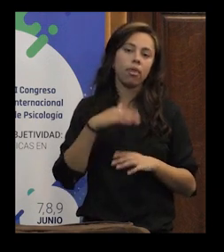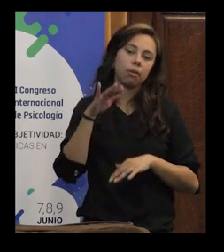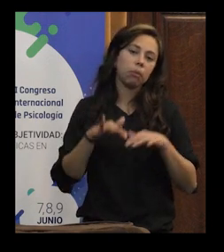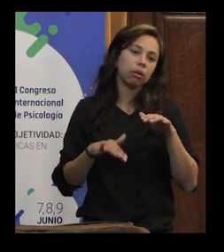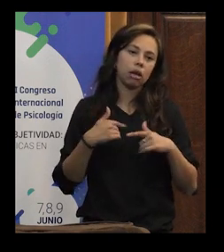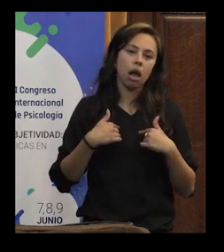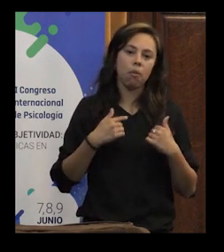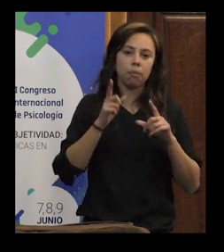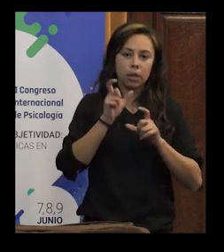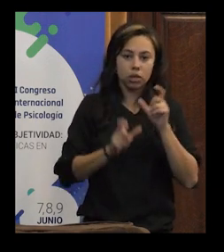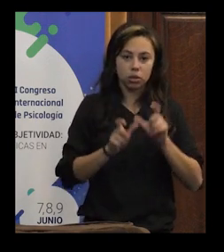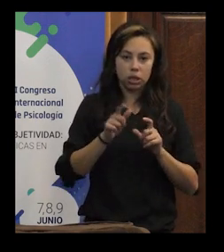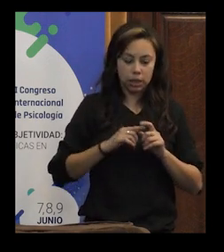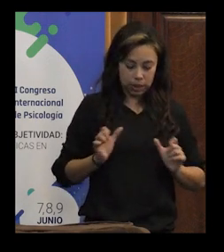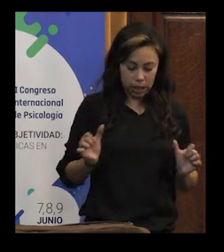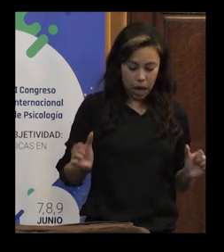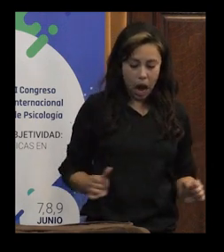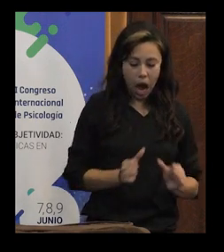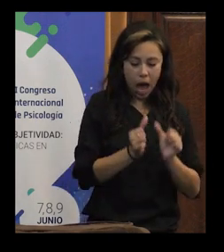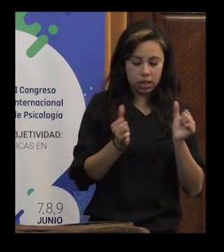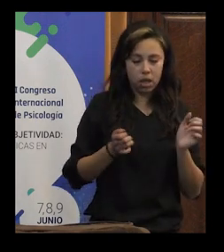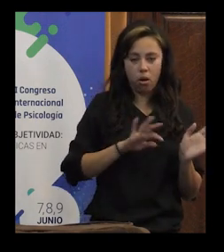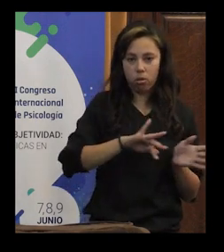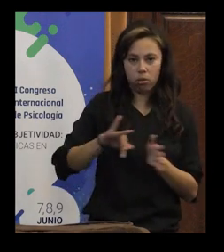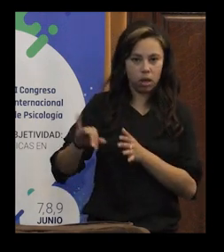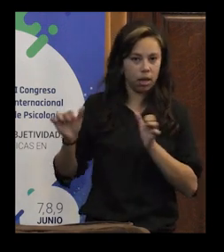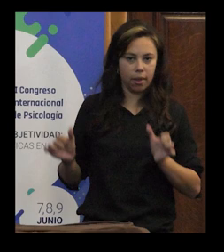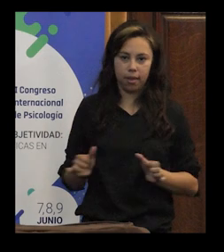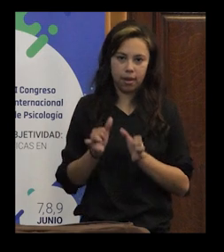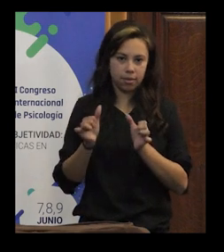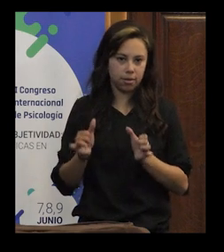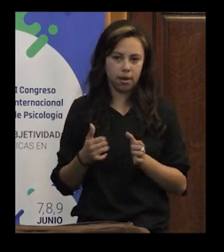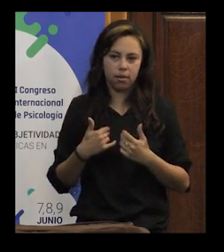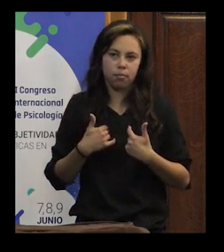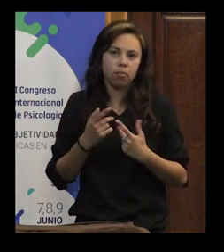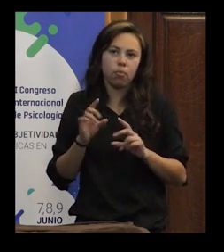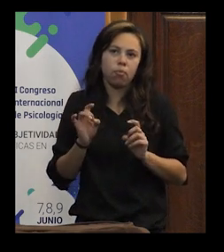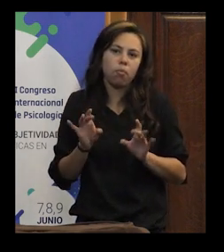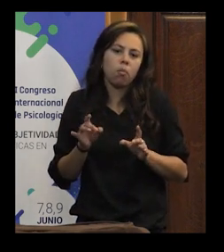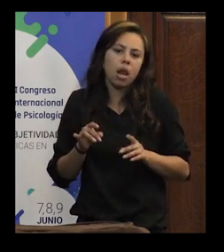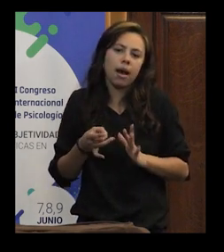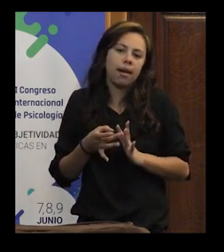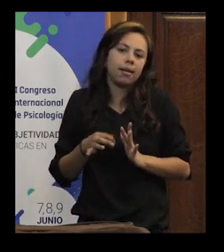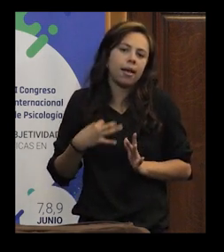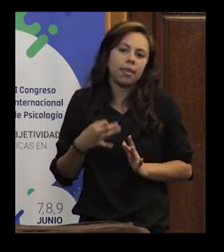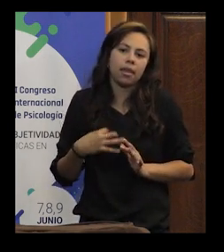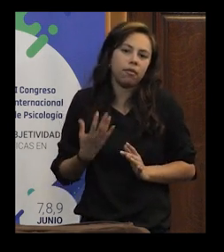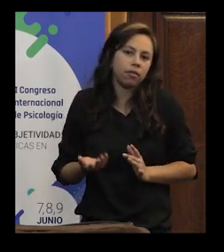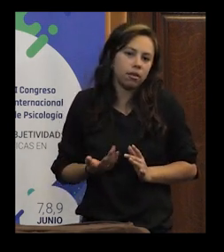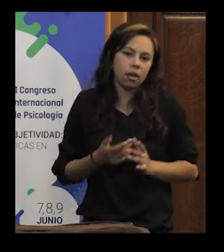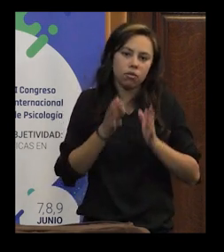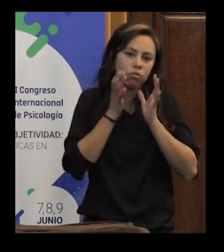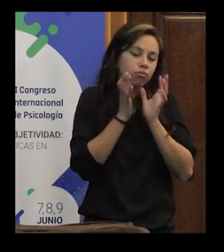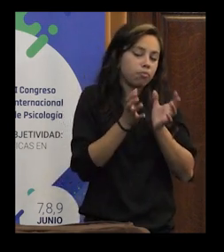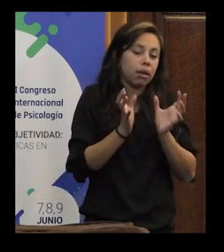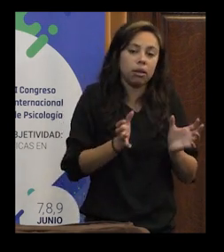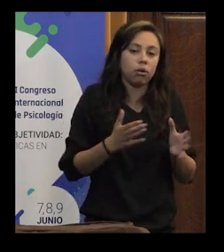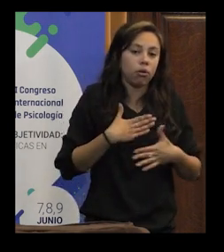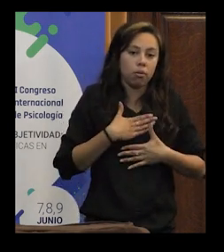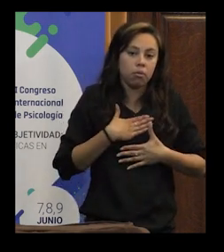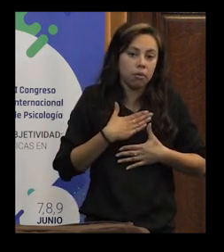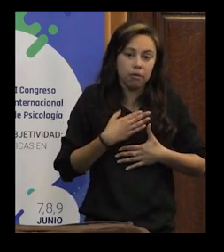como en los riesgos asociados al estilo de vida. El riesgo corporificado, o